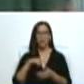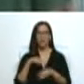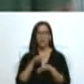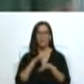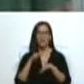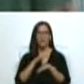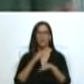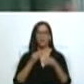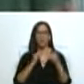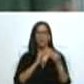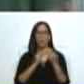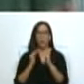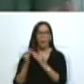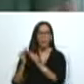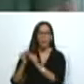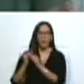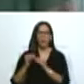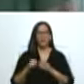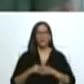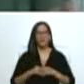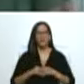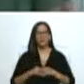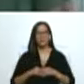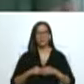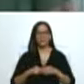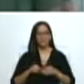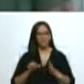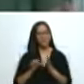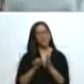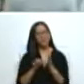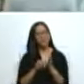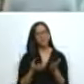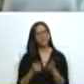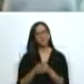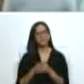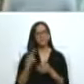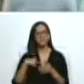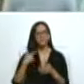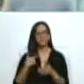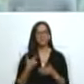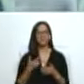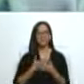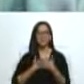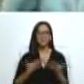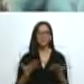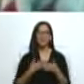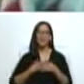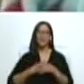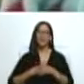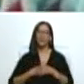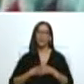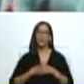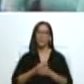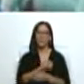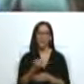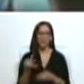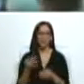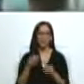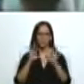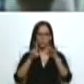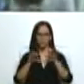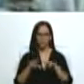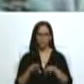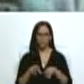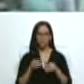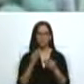ministro de Comuna, Luis Bernáez, al cual hemos tenido la oportunidad de entregarle una serie de documentos donde